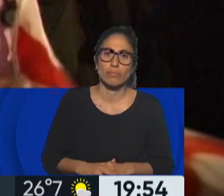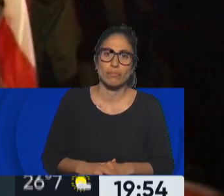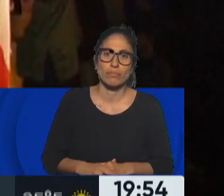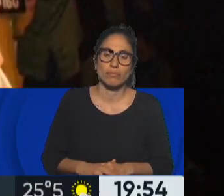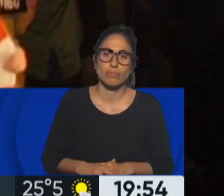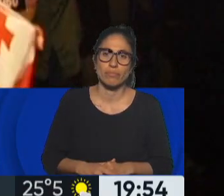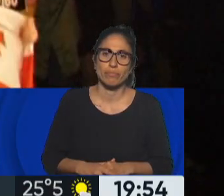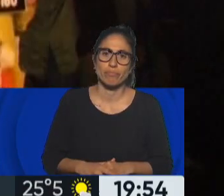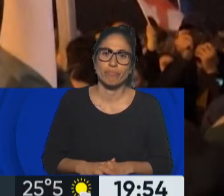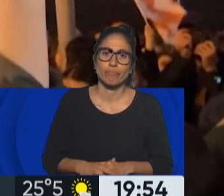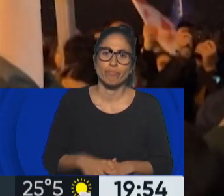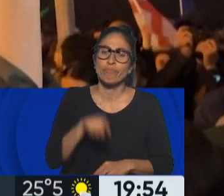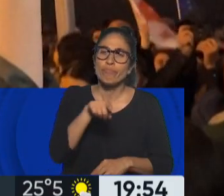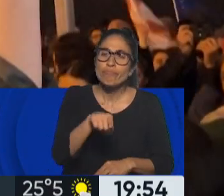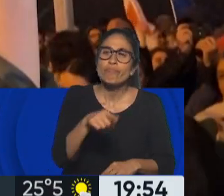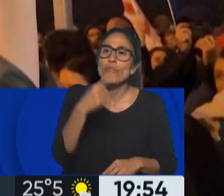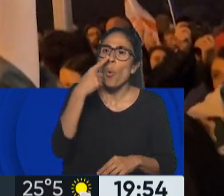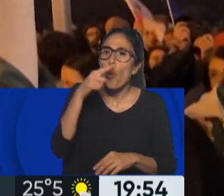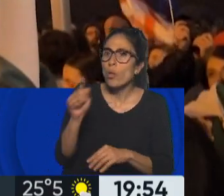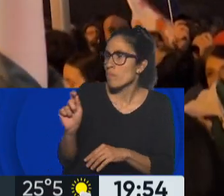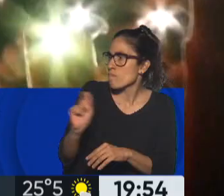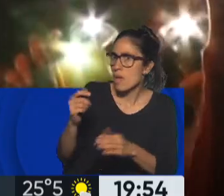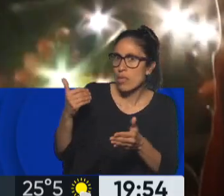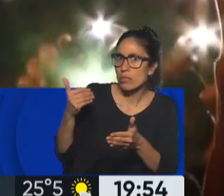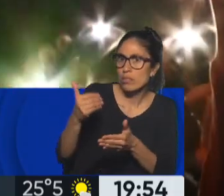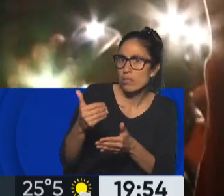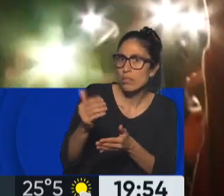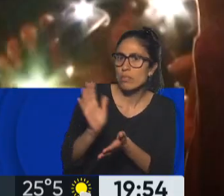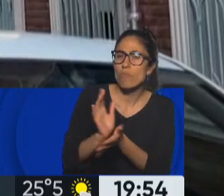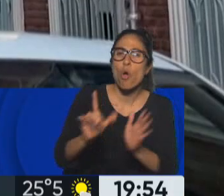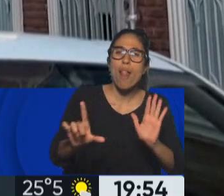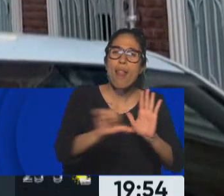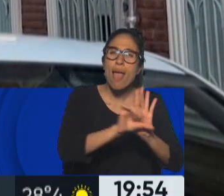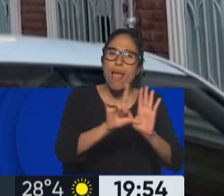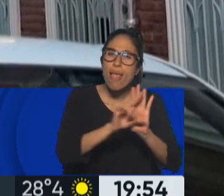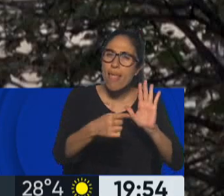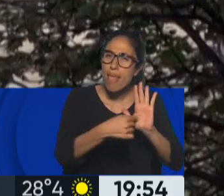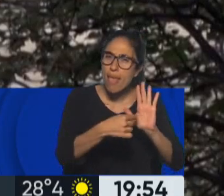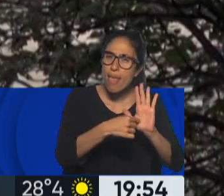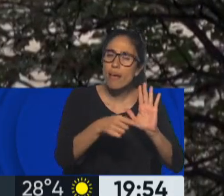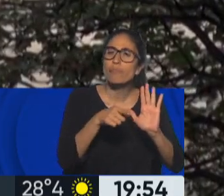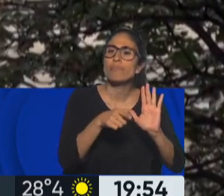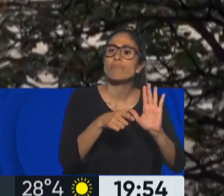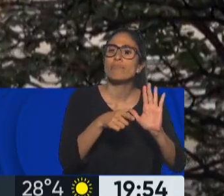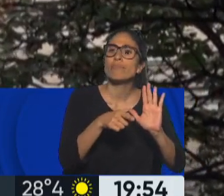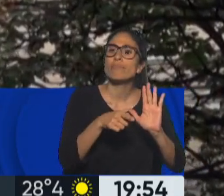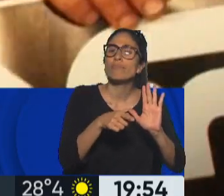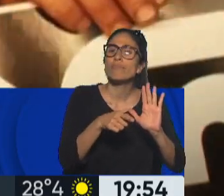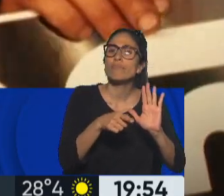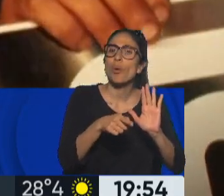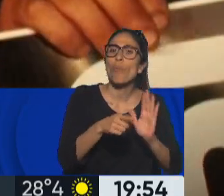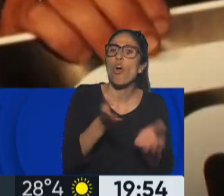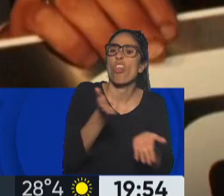Entre otras controversias, en los últimos meses se promulgó una ley de agentes extranjeros y restricciones a los derechos